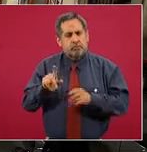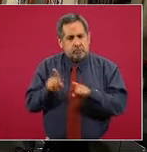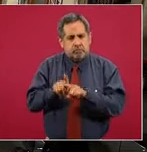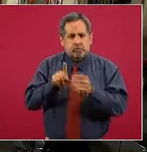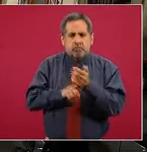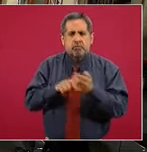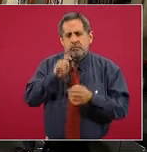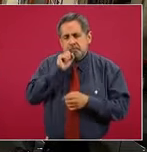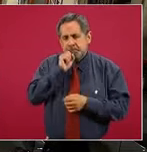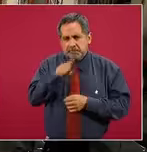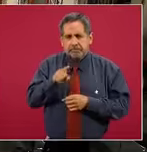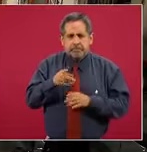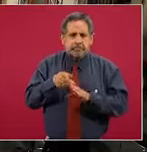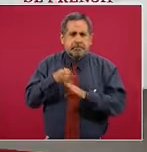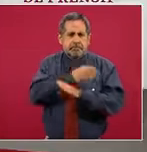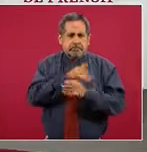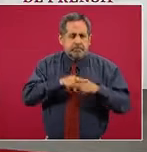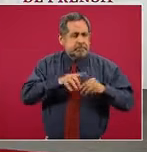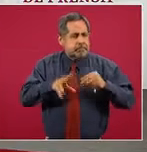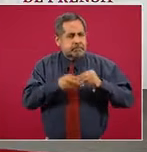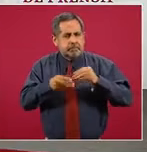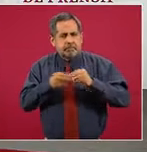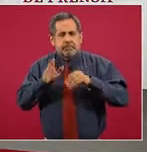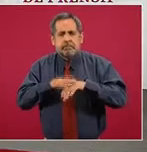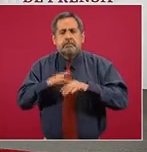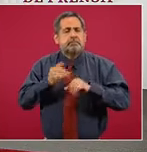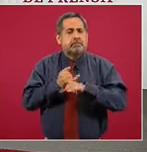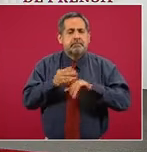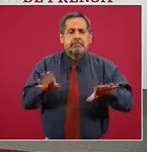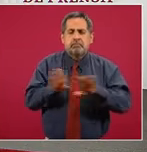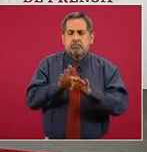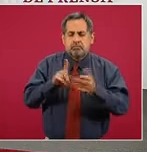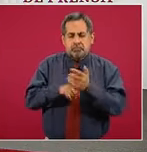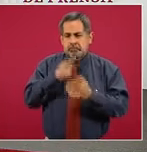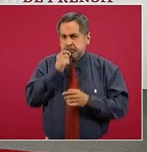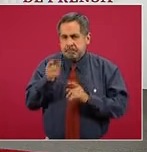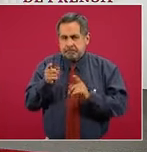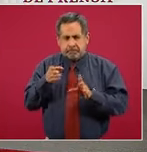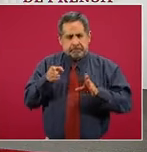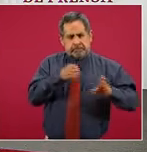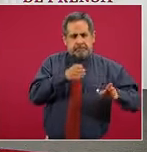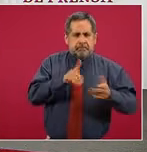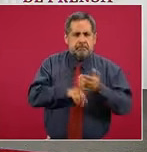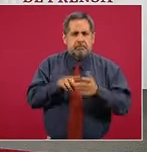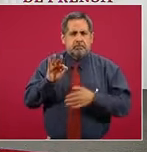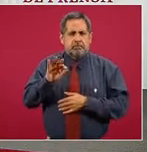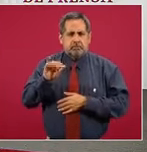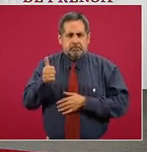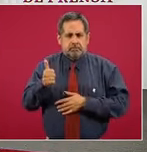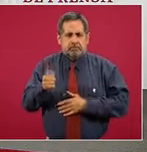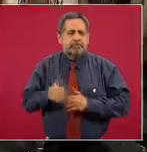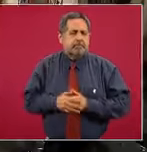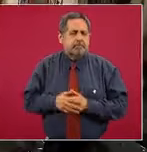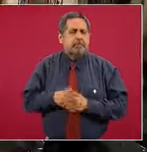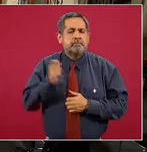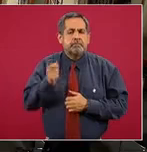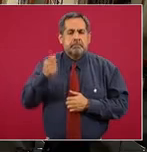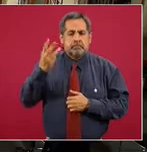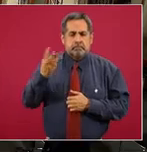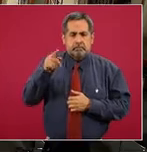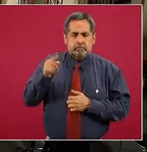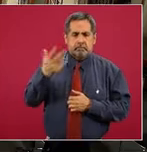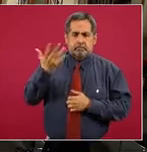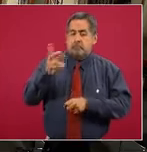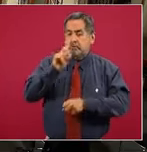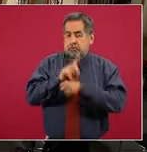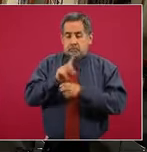pues tenemos también recuperación de información, por lo que preferimos manejarlo en la semana 46. Y estos son 3.5 días